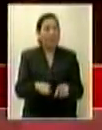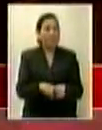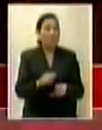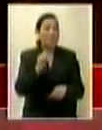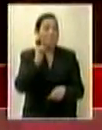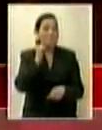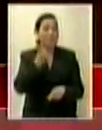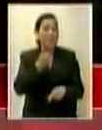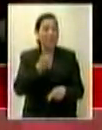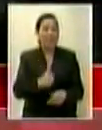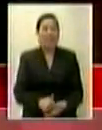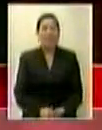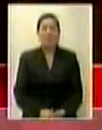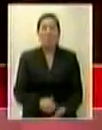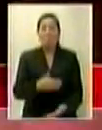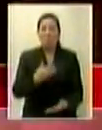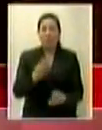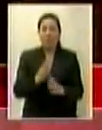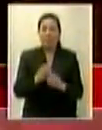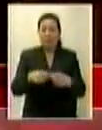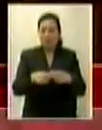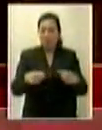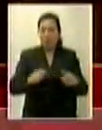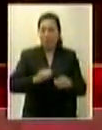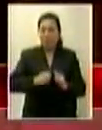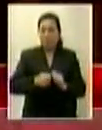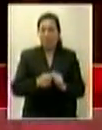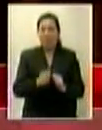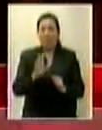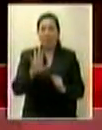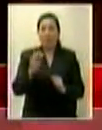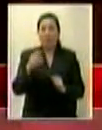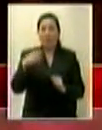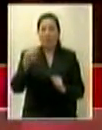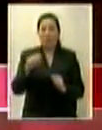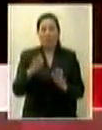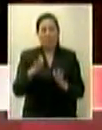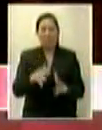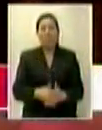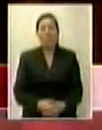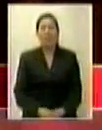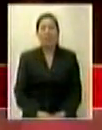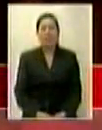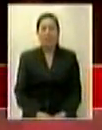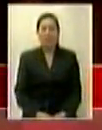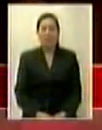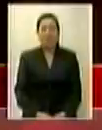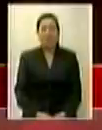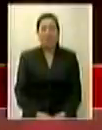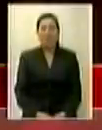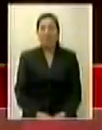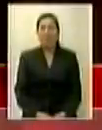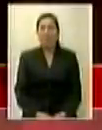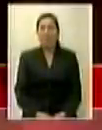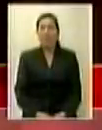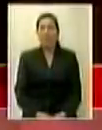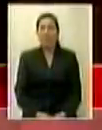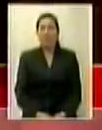día de mañana podrán pasar por el cheque correspondiente del 50% aproximadamente de lo que el Estado les debe.